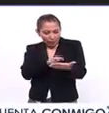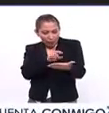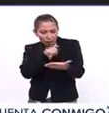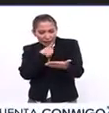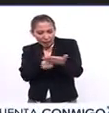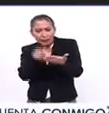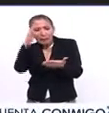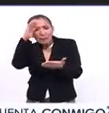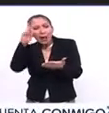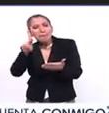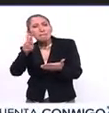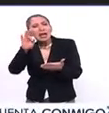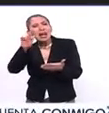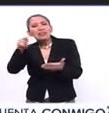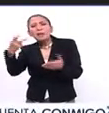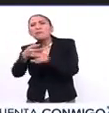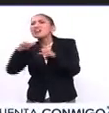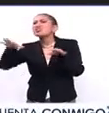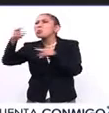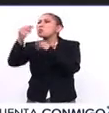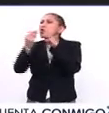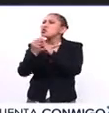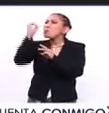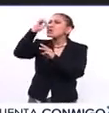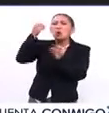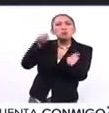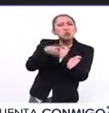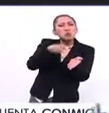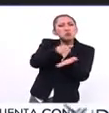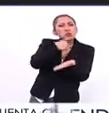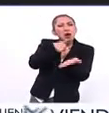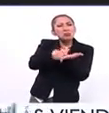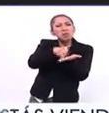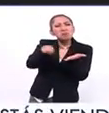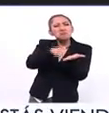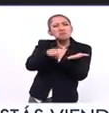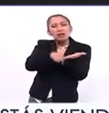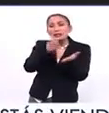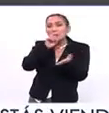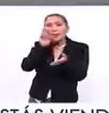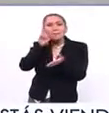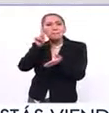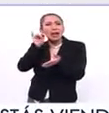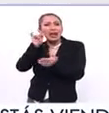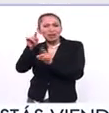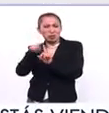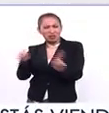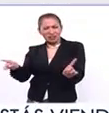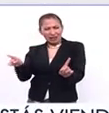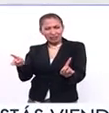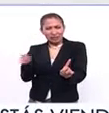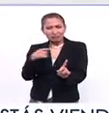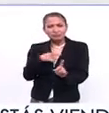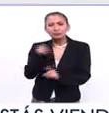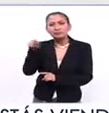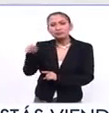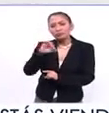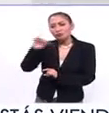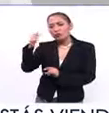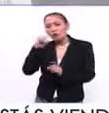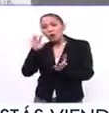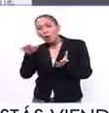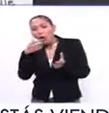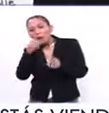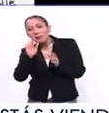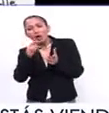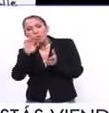qué pensaba Pérez de qué estaba sucediendo en el mundo, pero además podemos ver a un Pérez completamente diferente. O sea, vemos el otro lado del